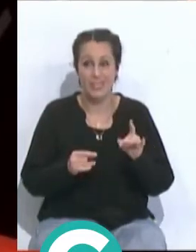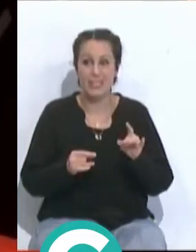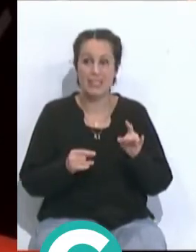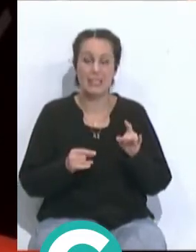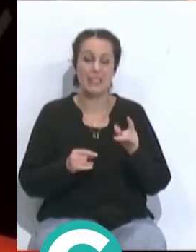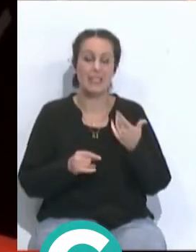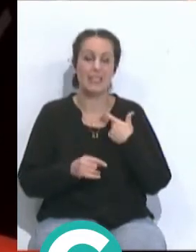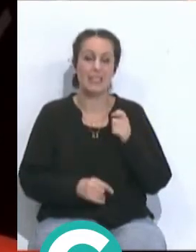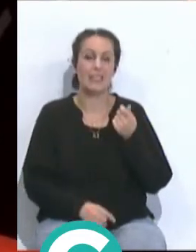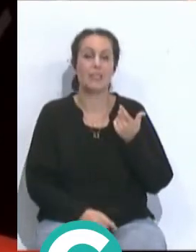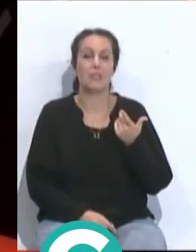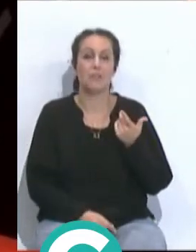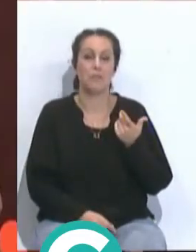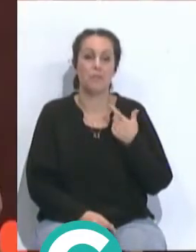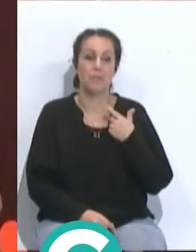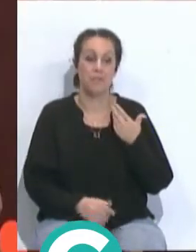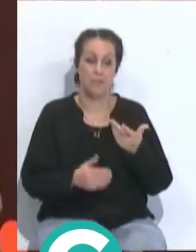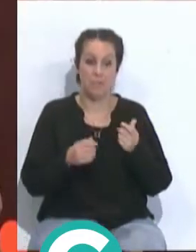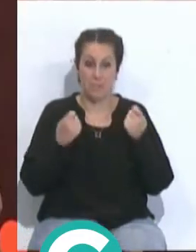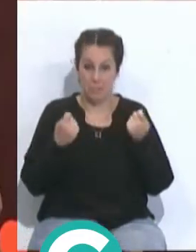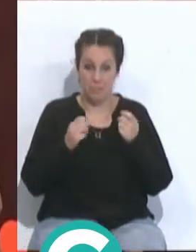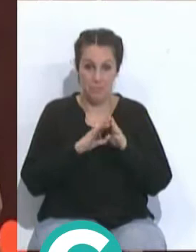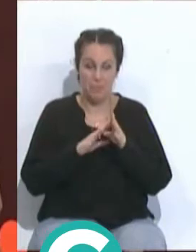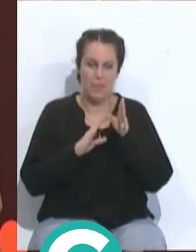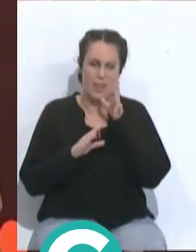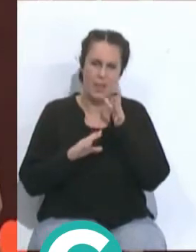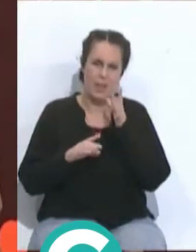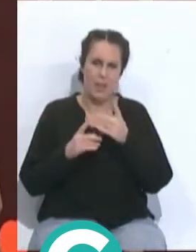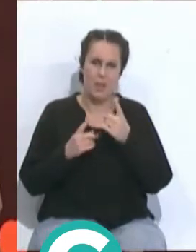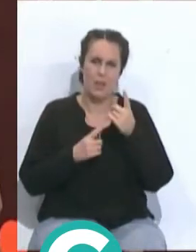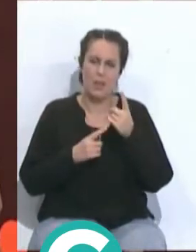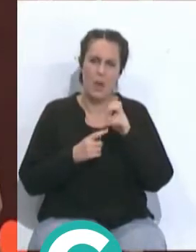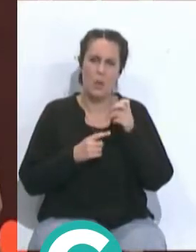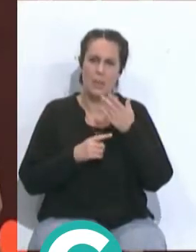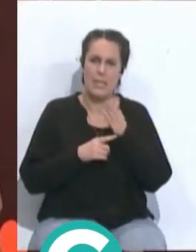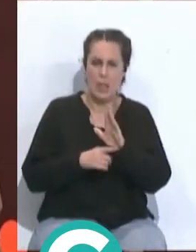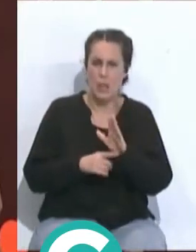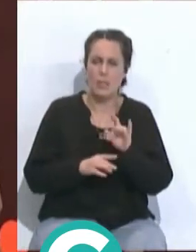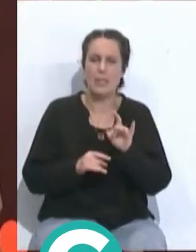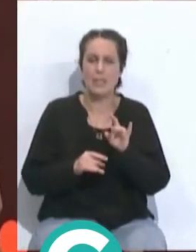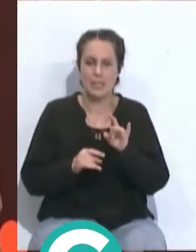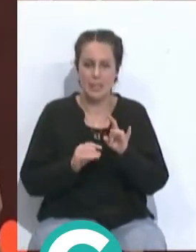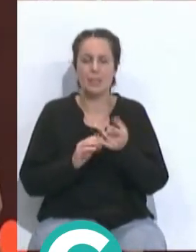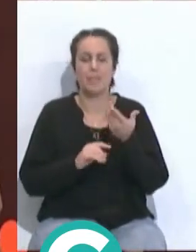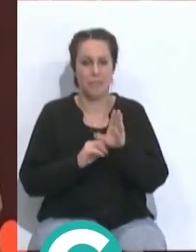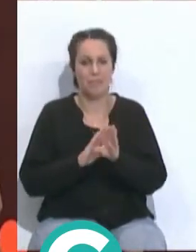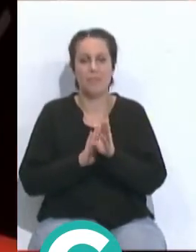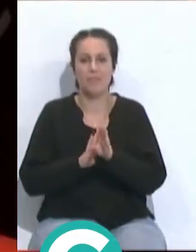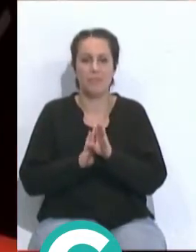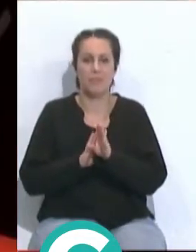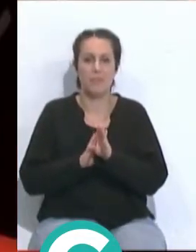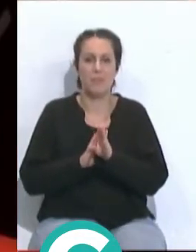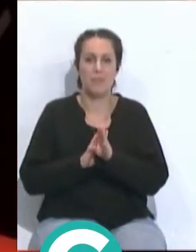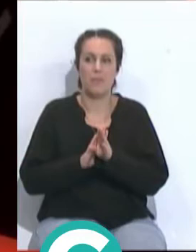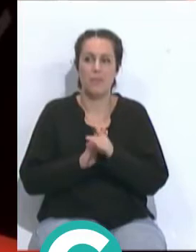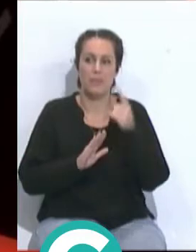del éxito, que todavía todo está de promoción. He visto que continúas con alguna otra, no sé si tiene alguna presentación pendiente todavía. Sí, presentaciones, sí. Ajá.